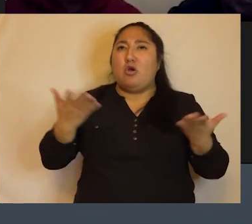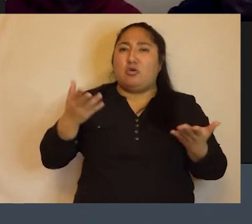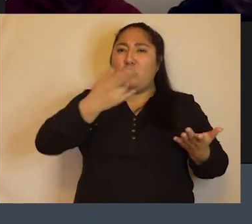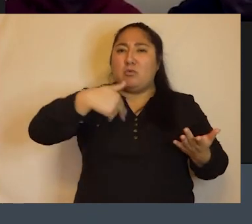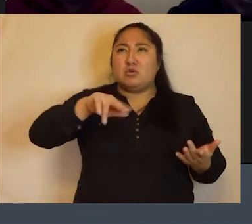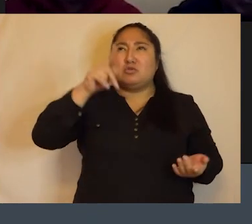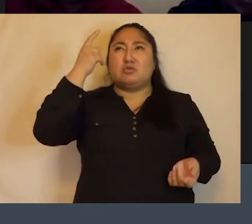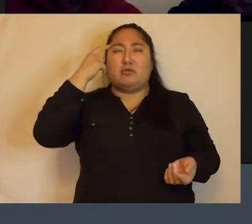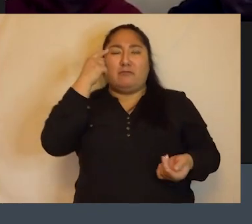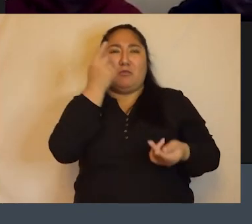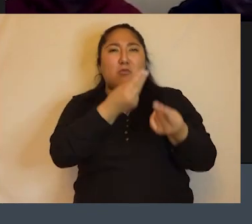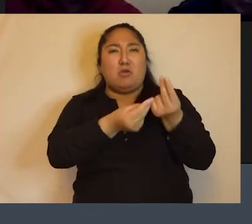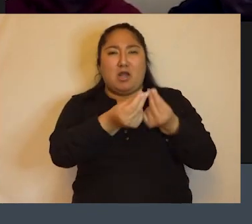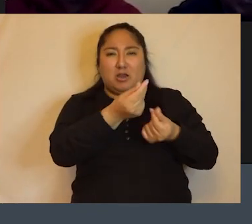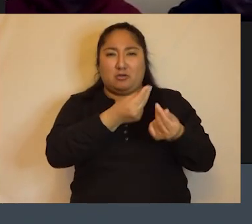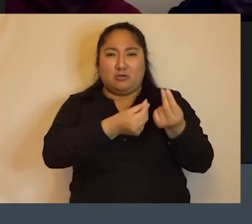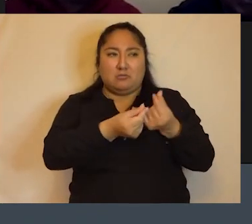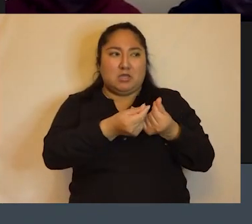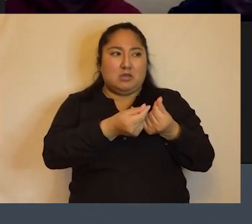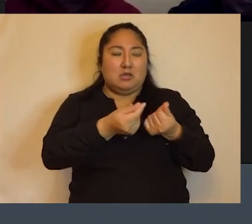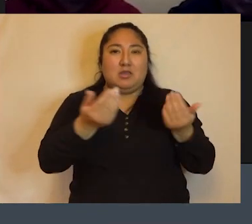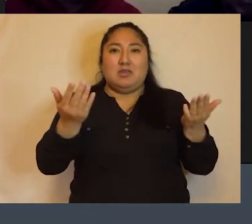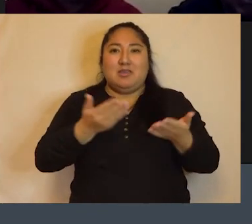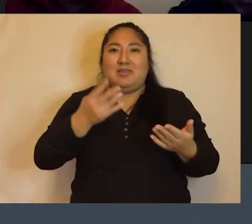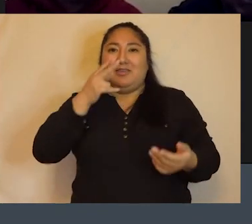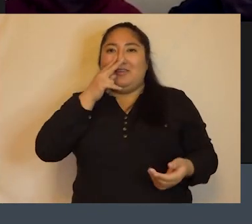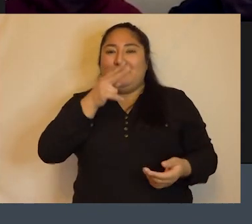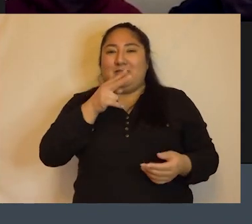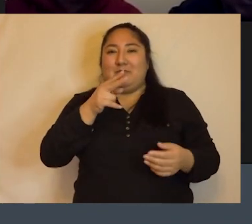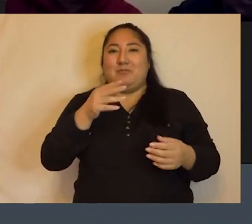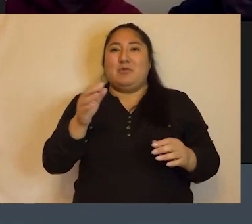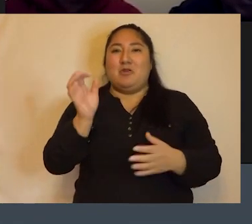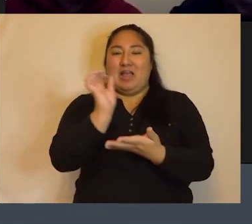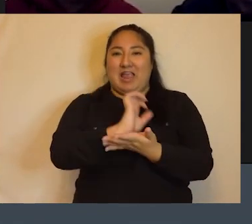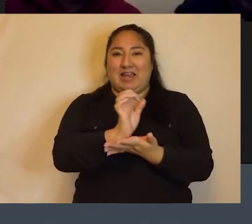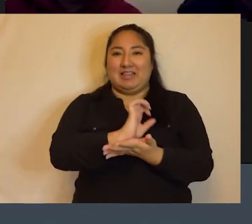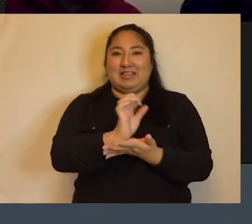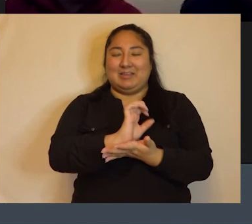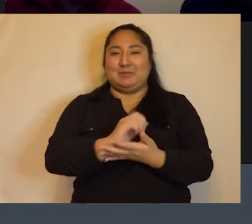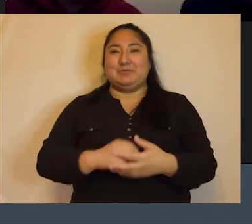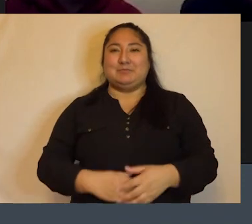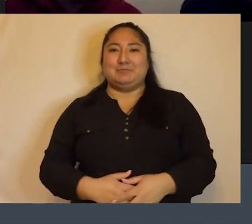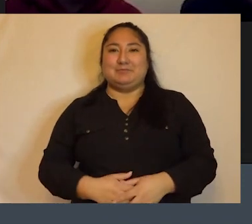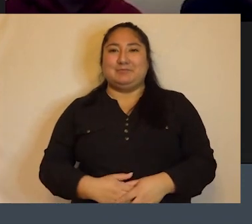también cómo nosotros estamos mirando la economía o cómo estamos mirando el estado de bienestar